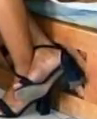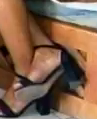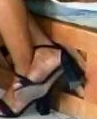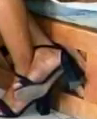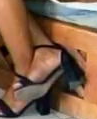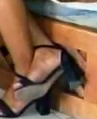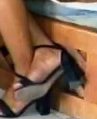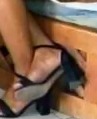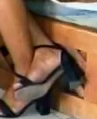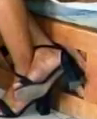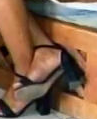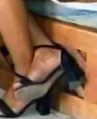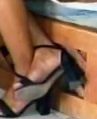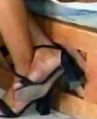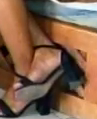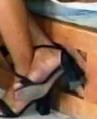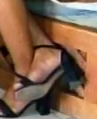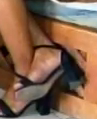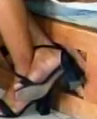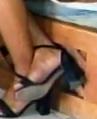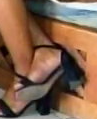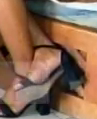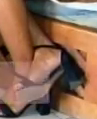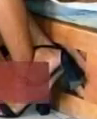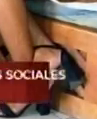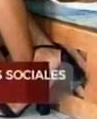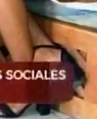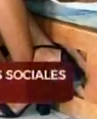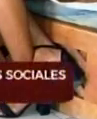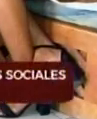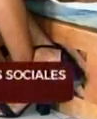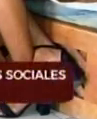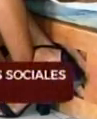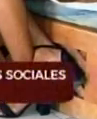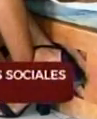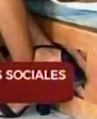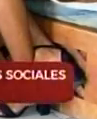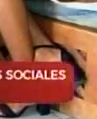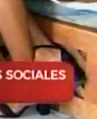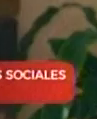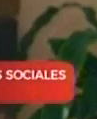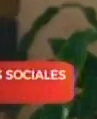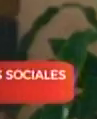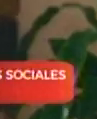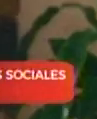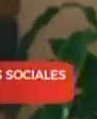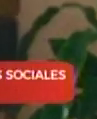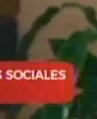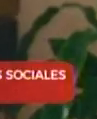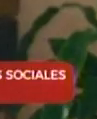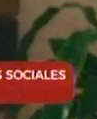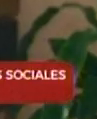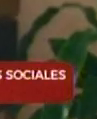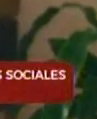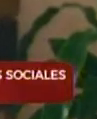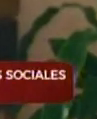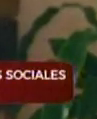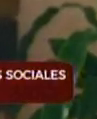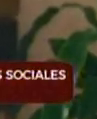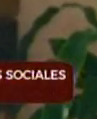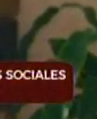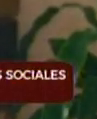un periodista que tenga una cultura general integral. Es imposible abordar en